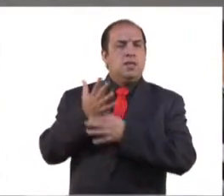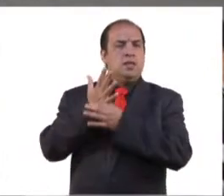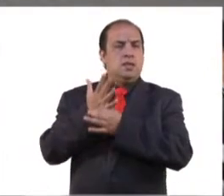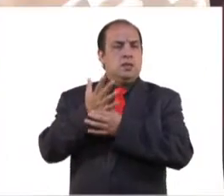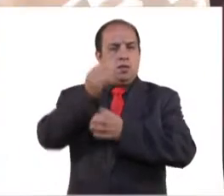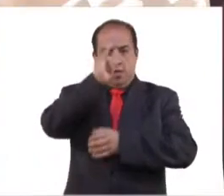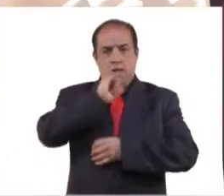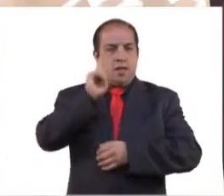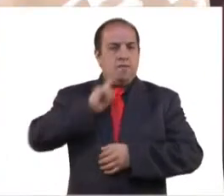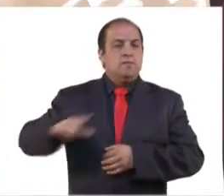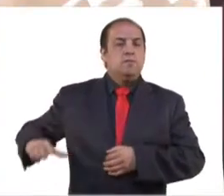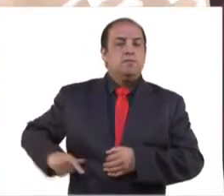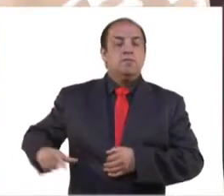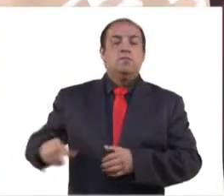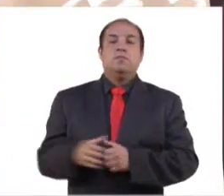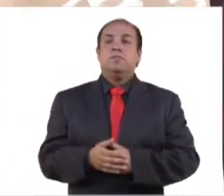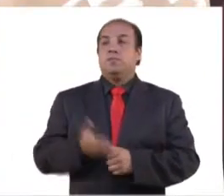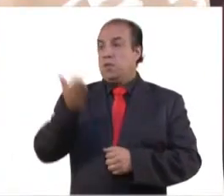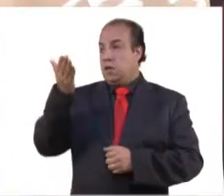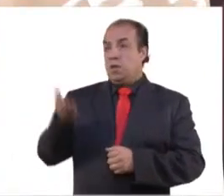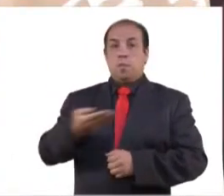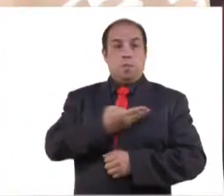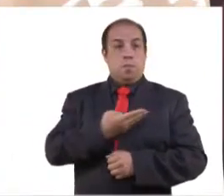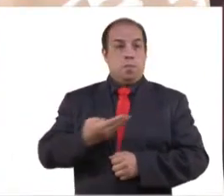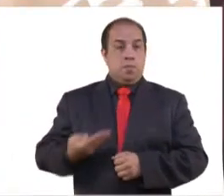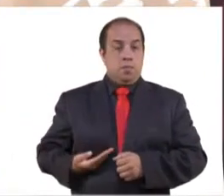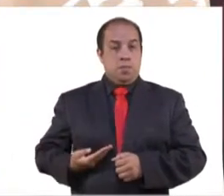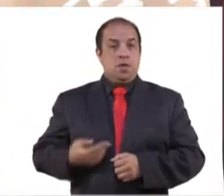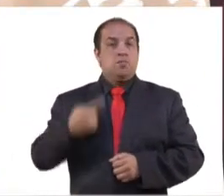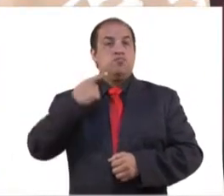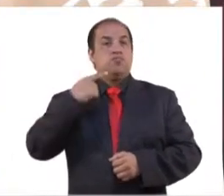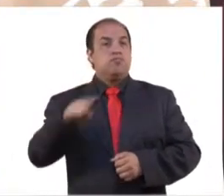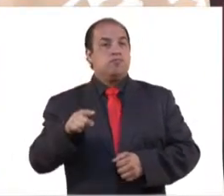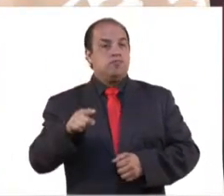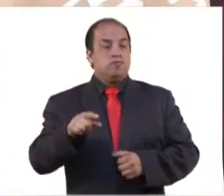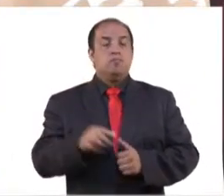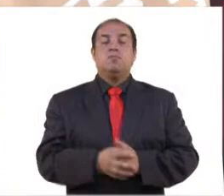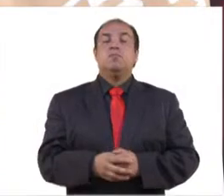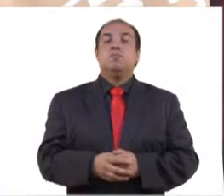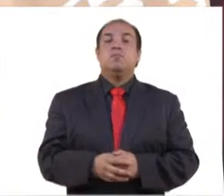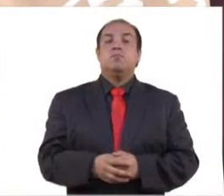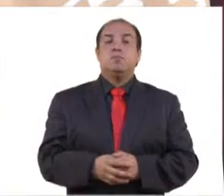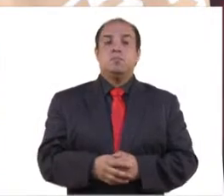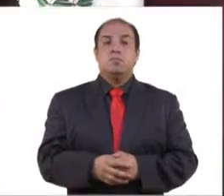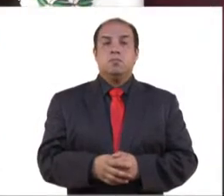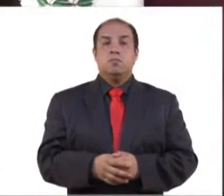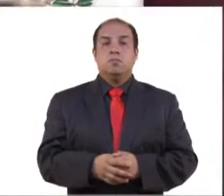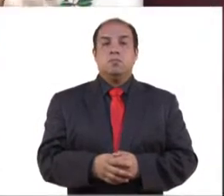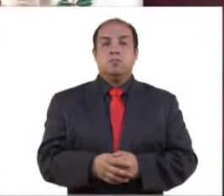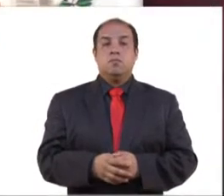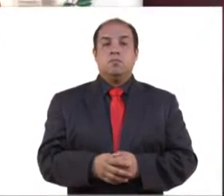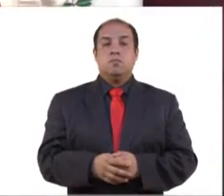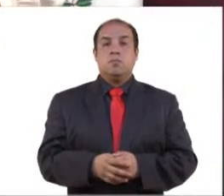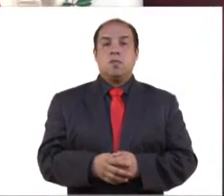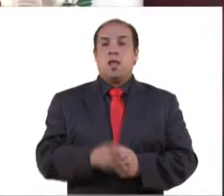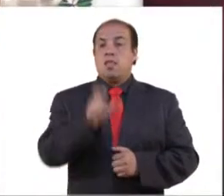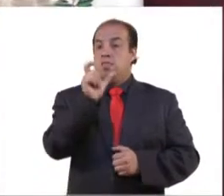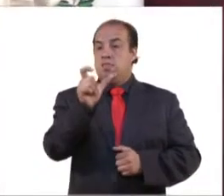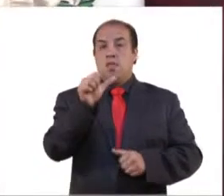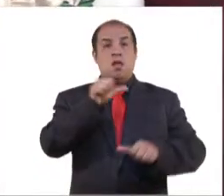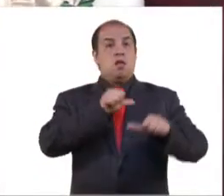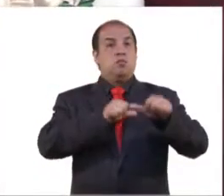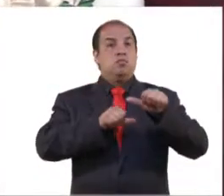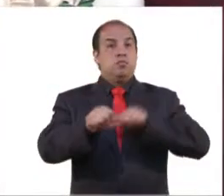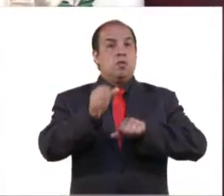gobierno, el señor presidente nos ha instruido que hagamos una sustitución de la tarjeta